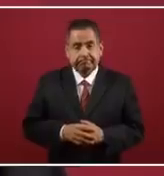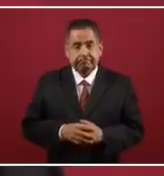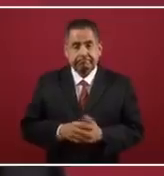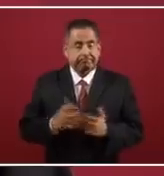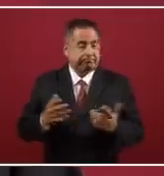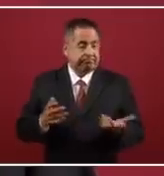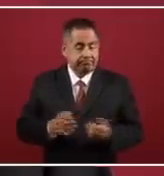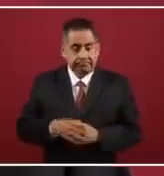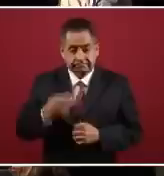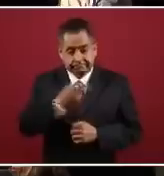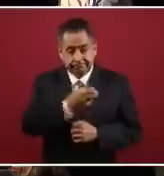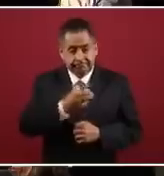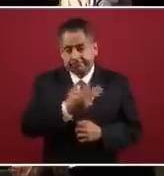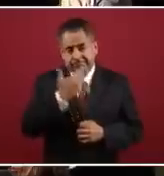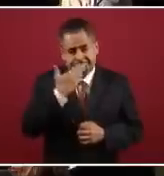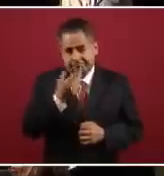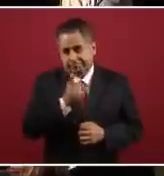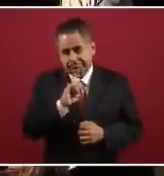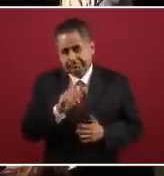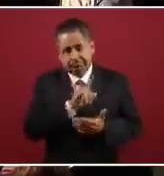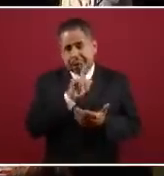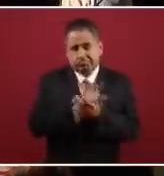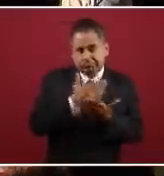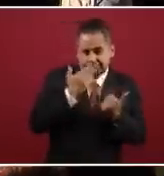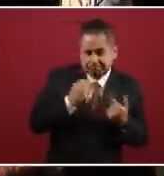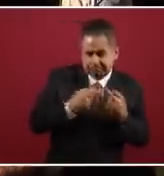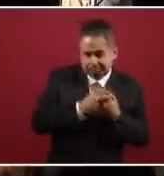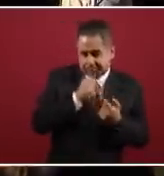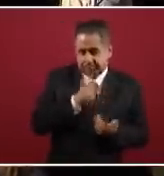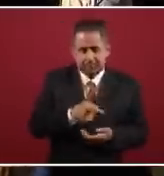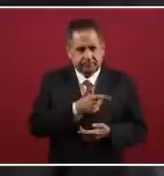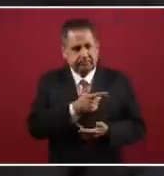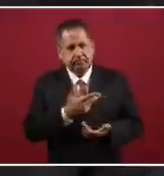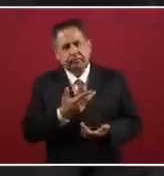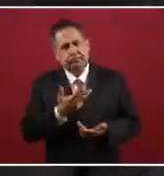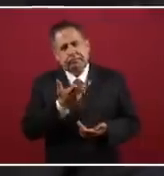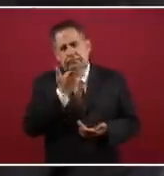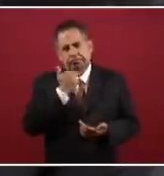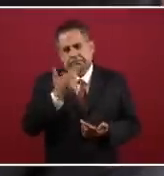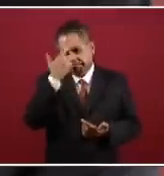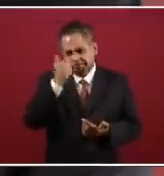si no ilegal, sí ilegítima.